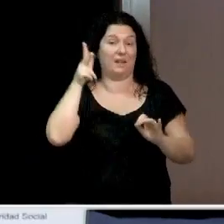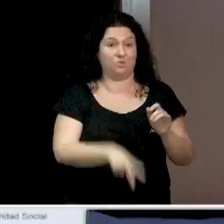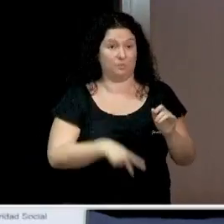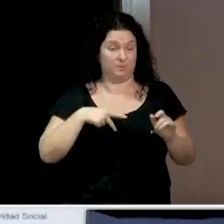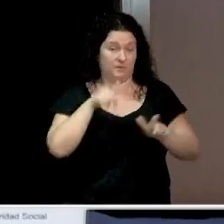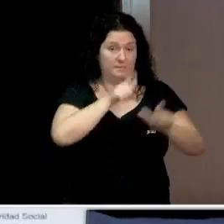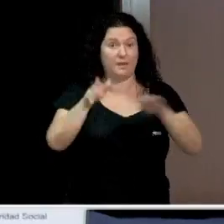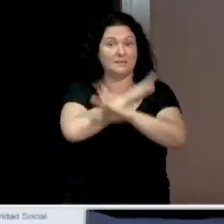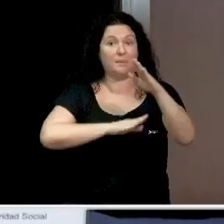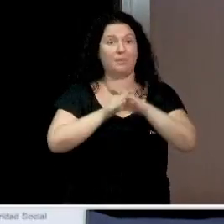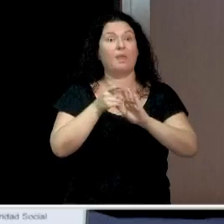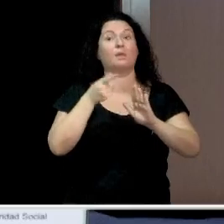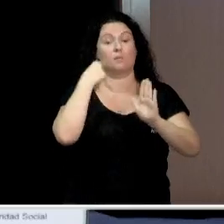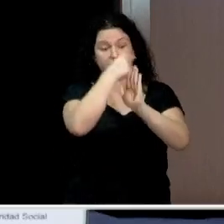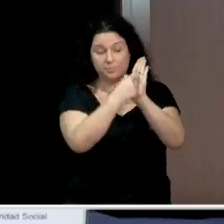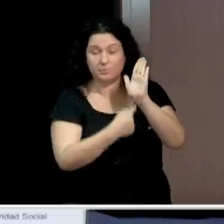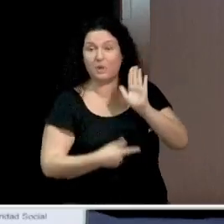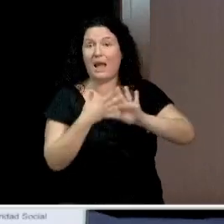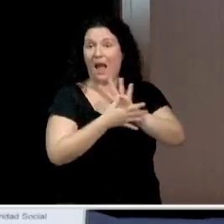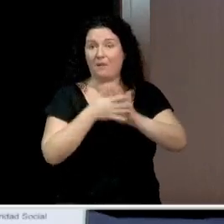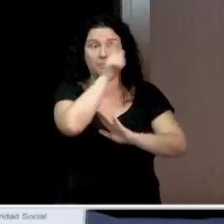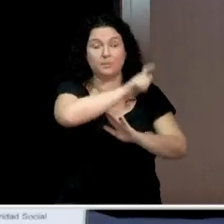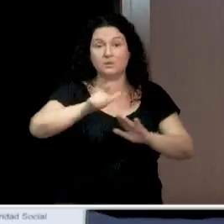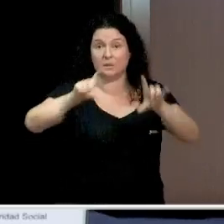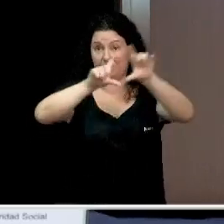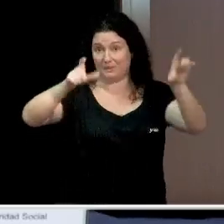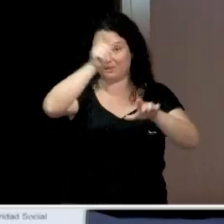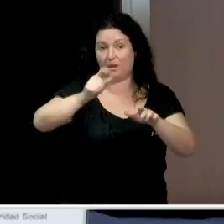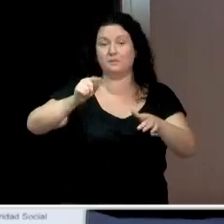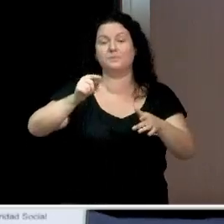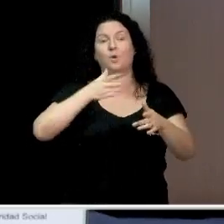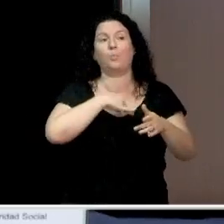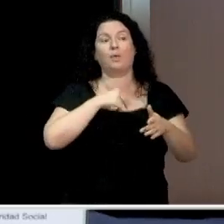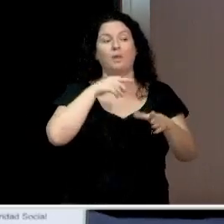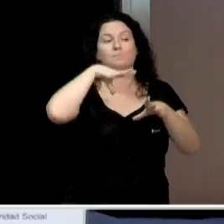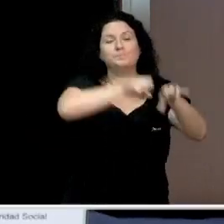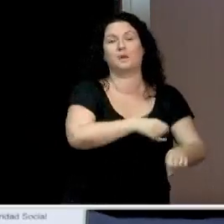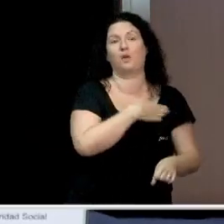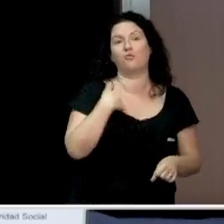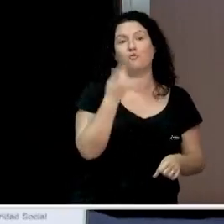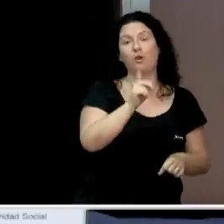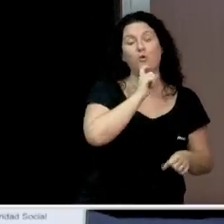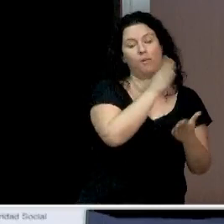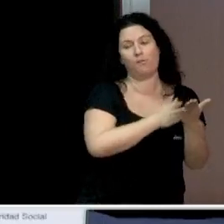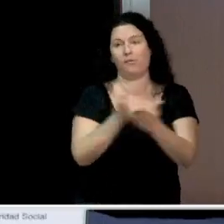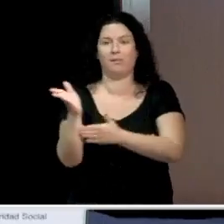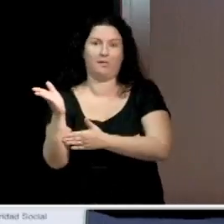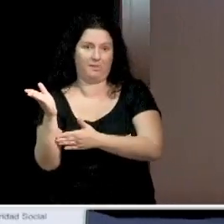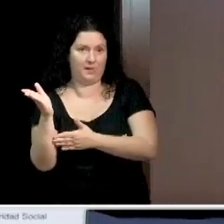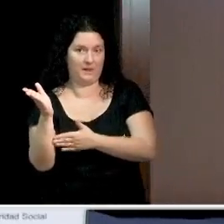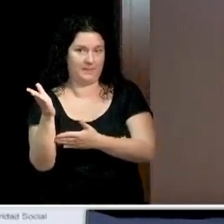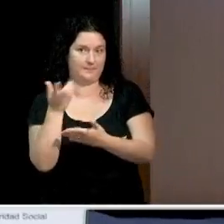y su desarrollo reglamentario proporciona a los empleadores una vía de escape, básicamente a través del supuesto de